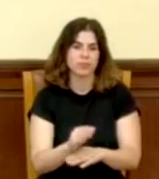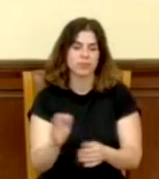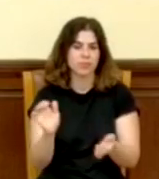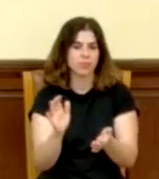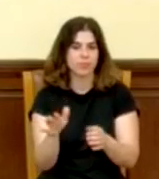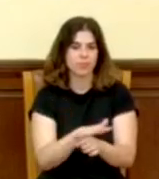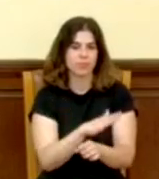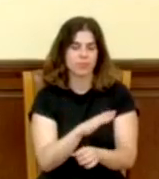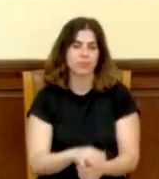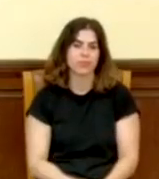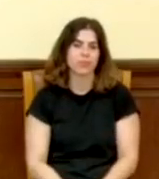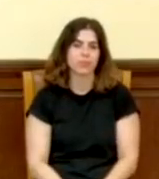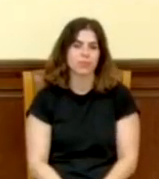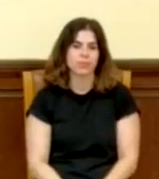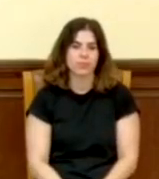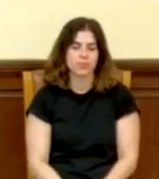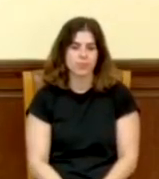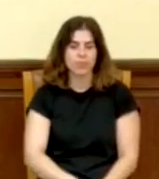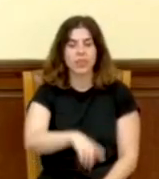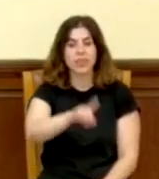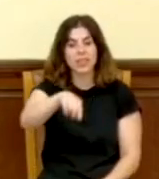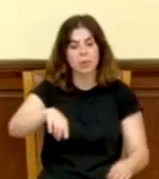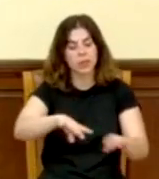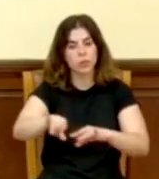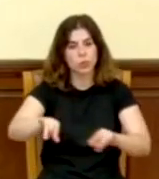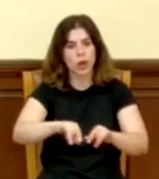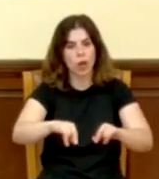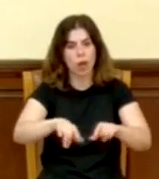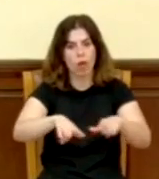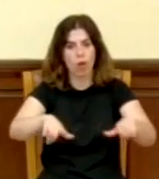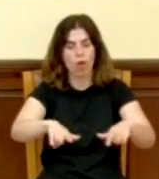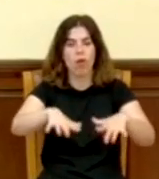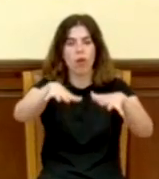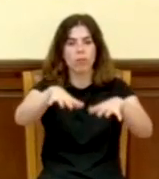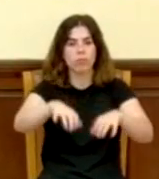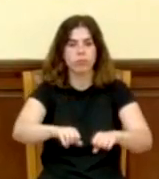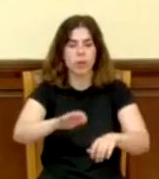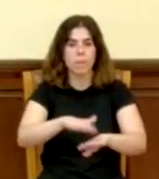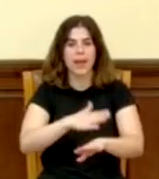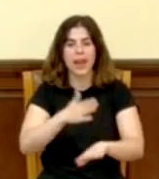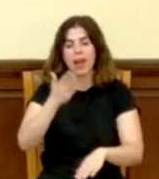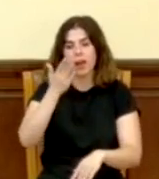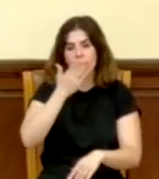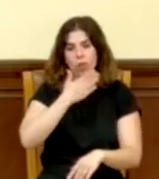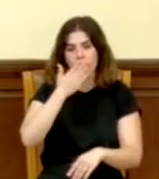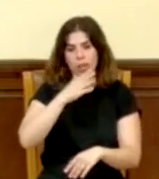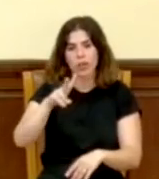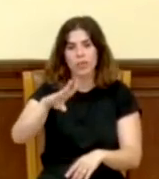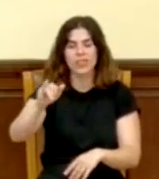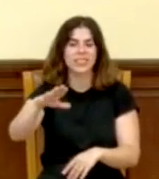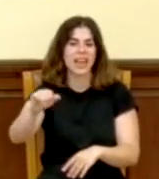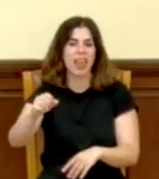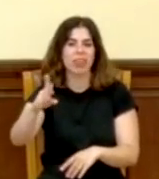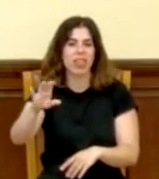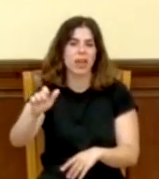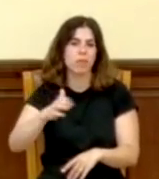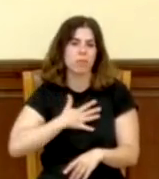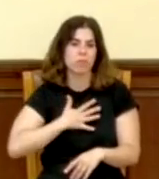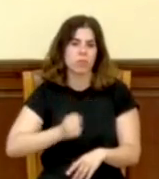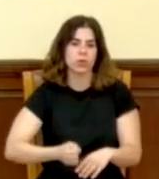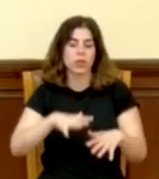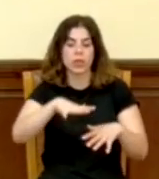236.253,10 y adquisición de suelo, que es el pago de la sentencia a favor del colegio Villa de Móstoles a partir